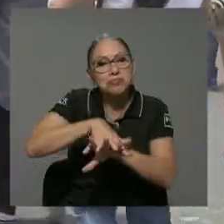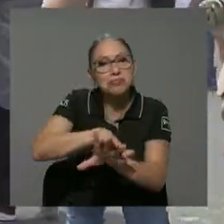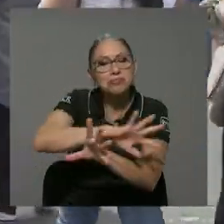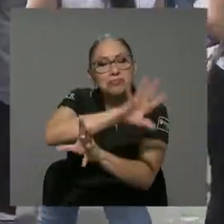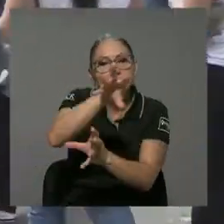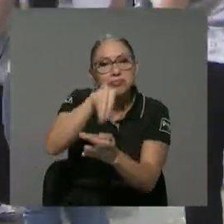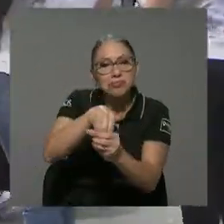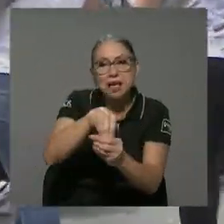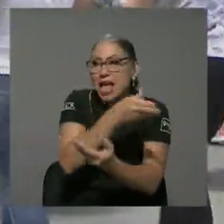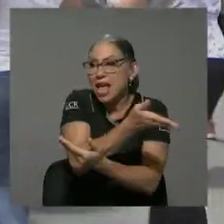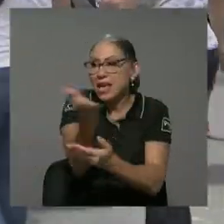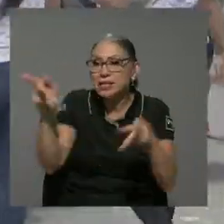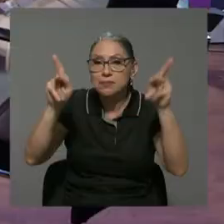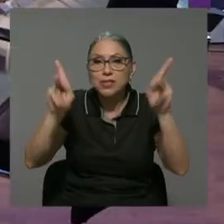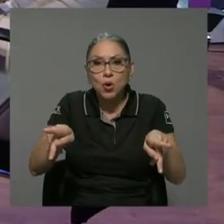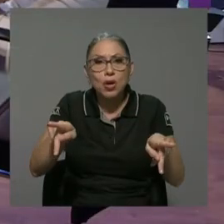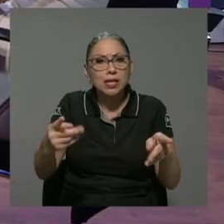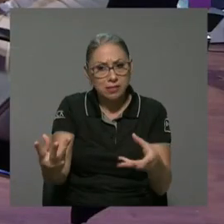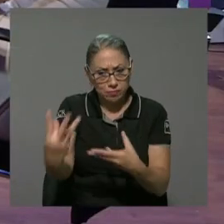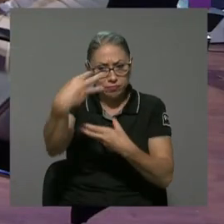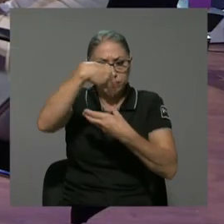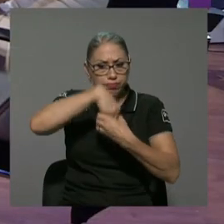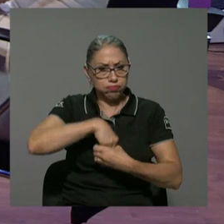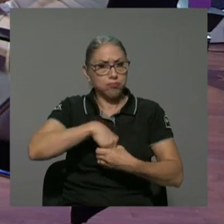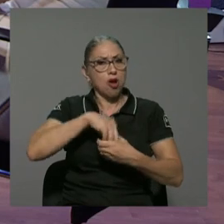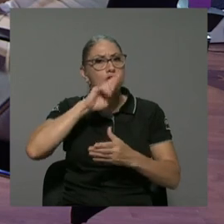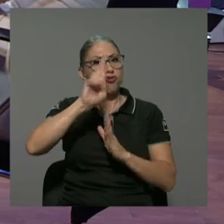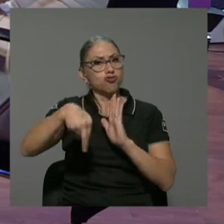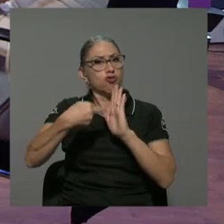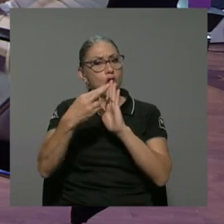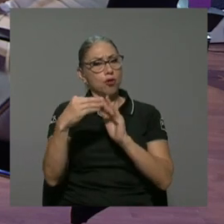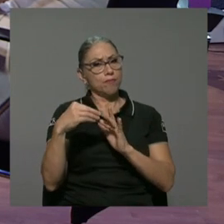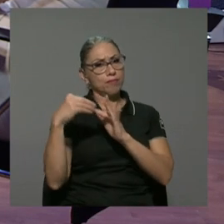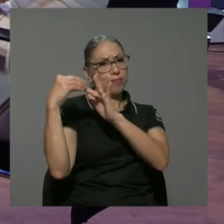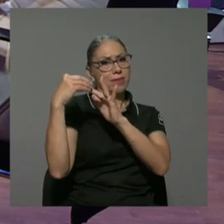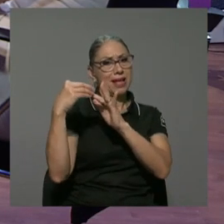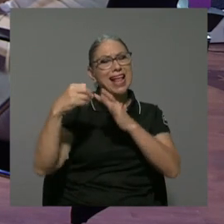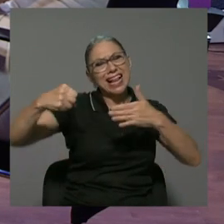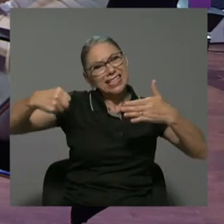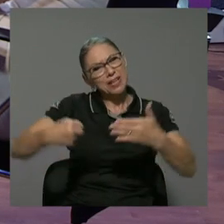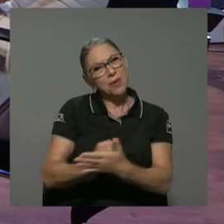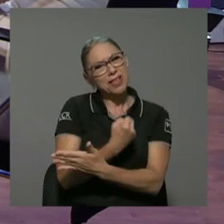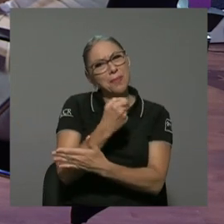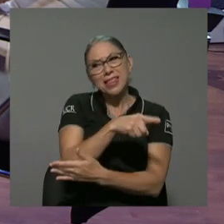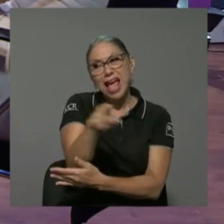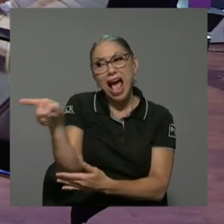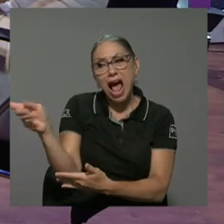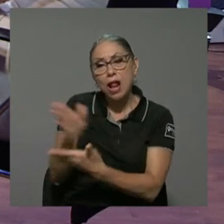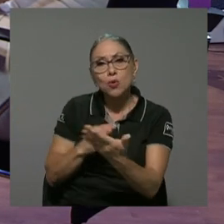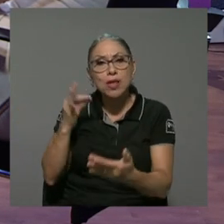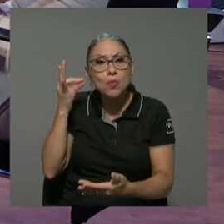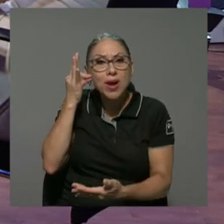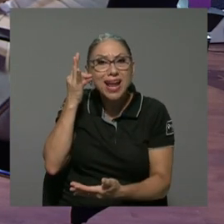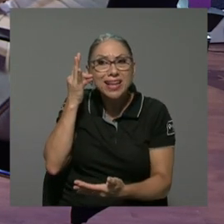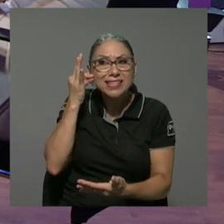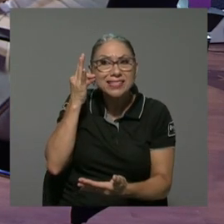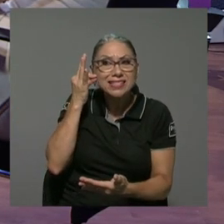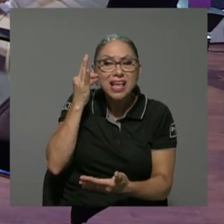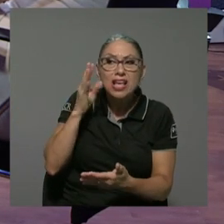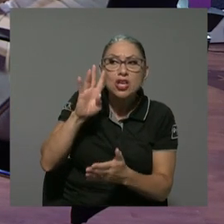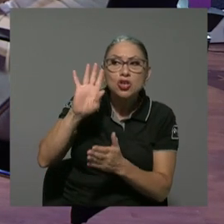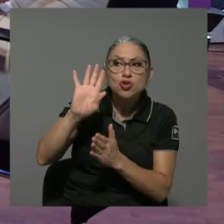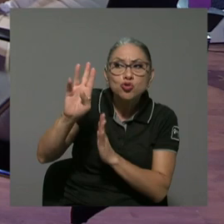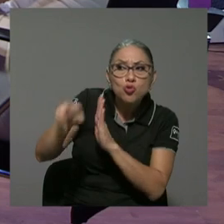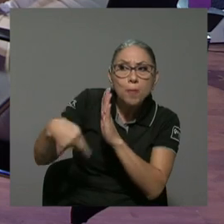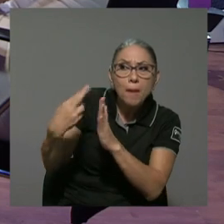tengan un papel protagónico. Hay mujeres que, lastimosamente, dentro del movimiento estudiantil su papel ha sido pues ninguneado o